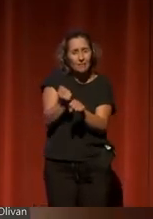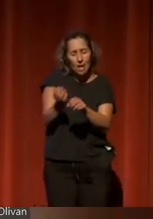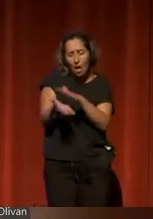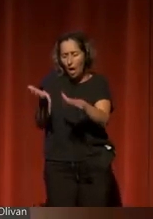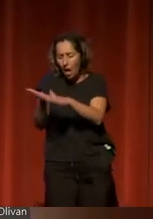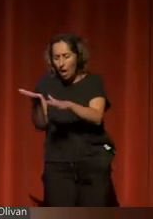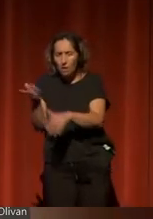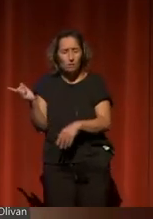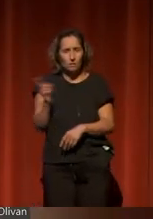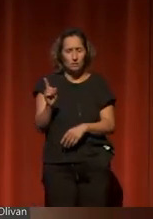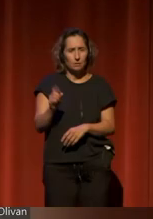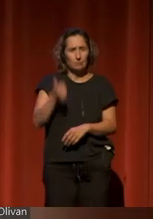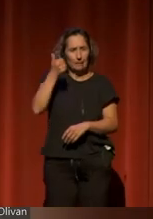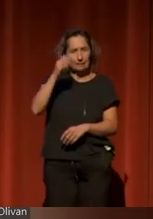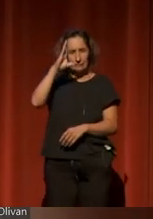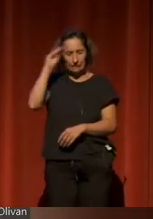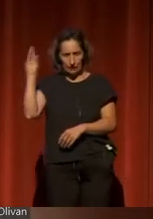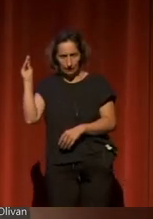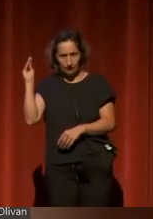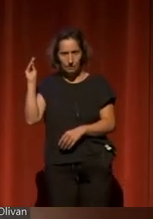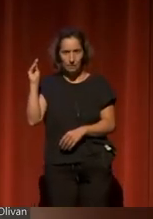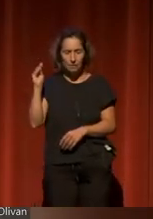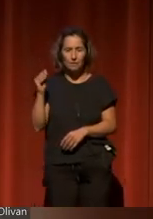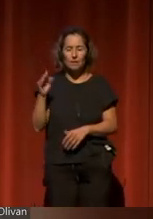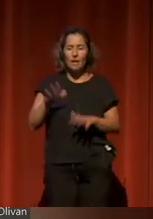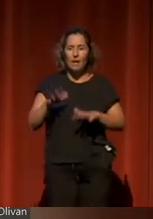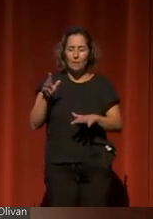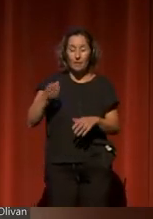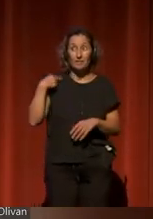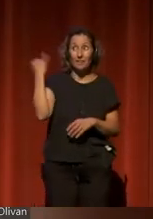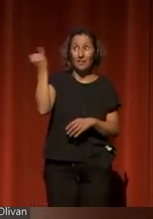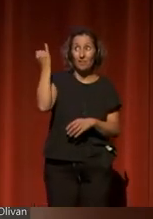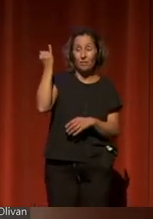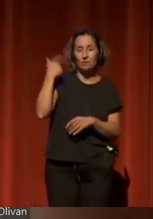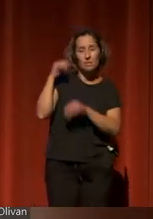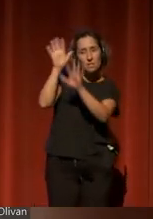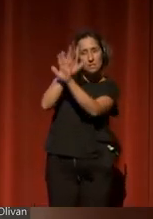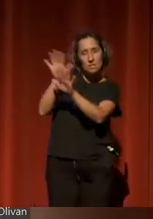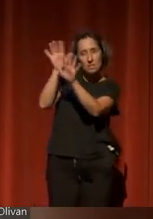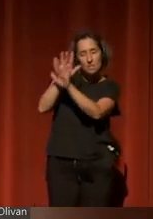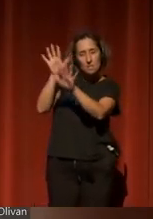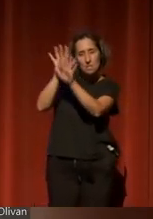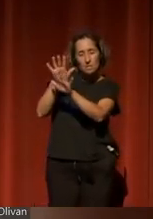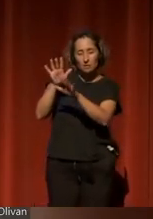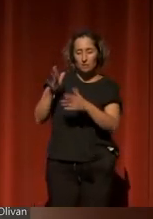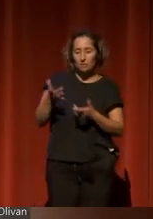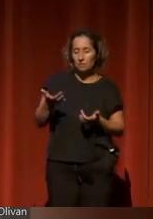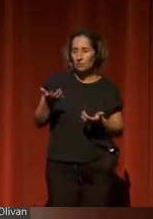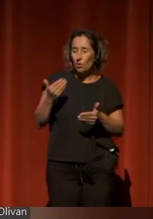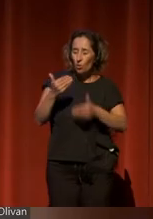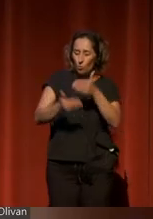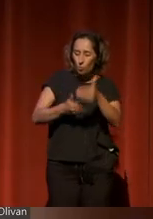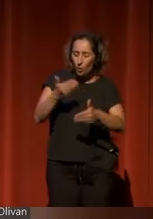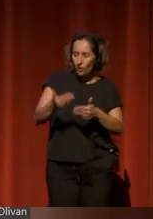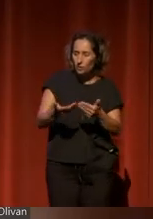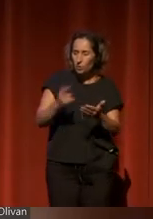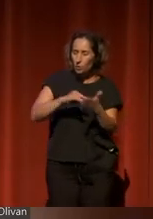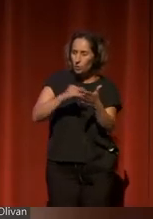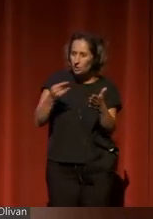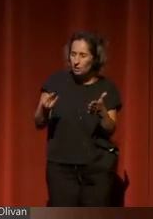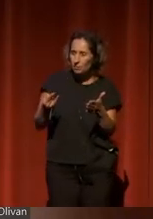trabajar de forma más inteligente Eso significa también convencerle a nuestros jefes de que tenemos que quitar procesos y